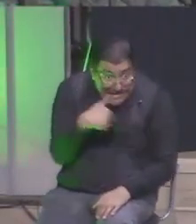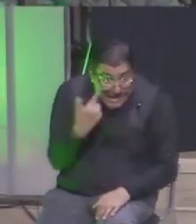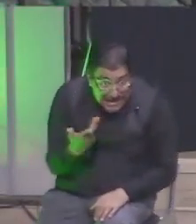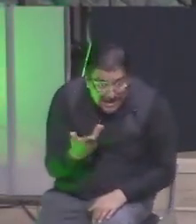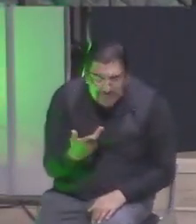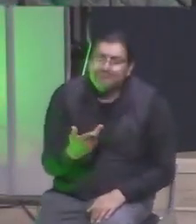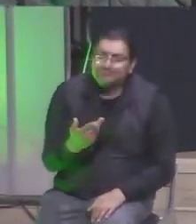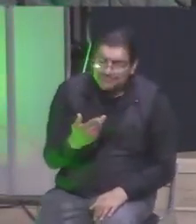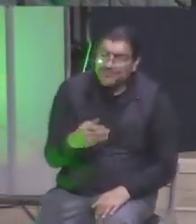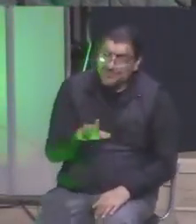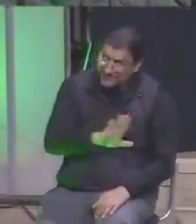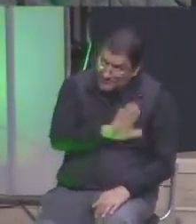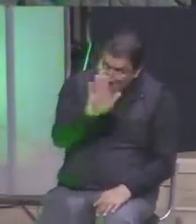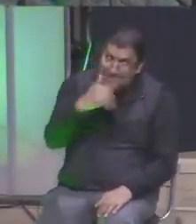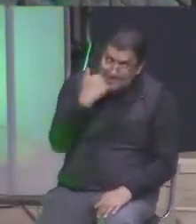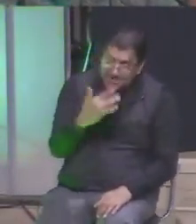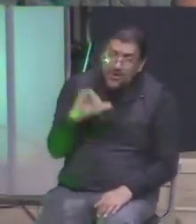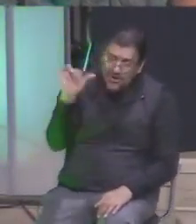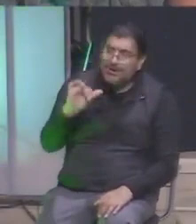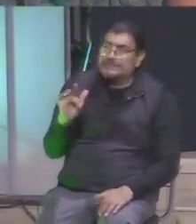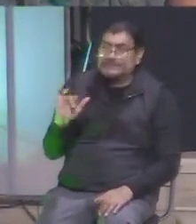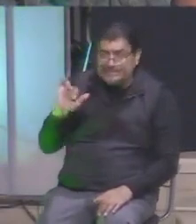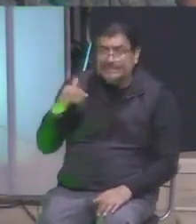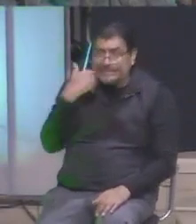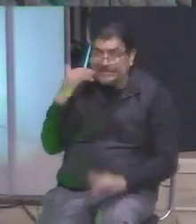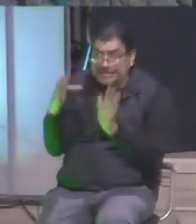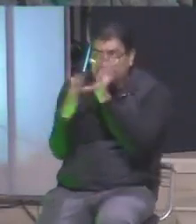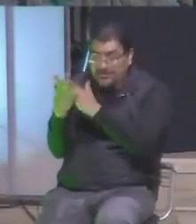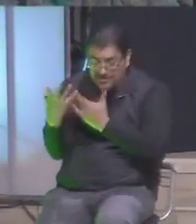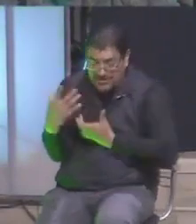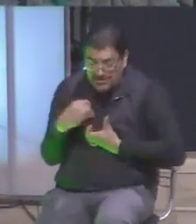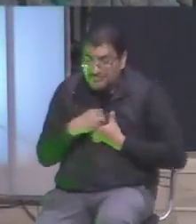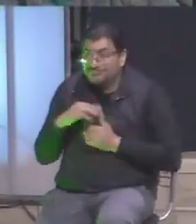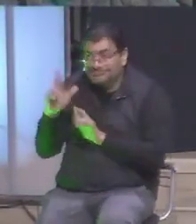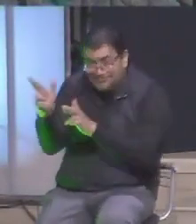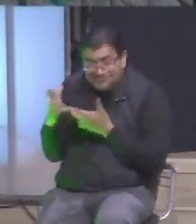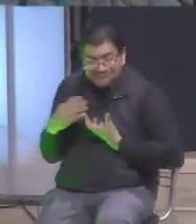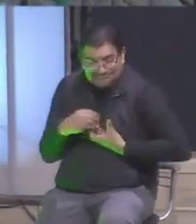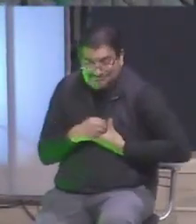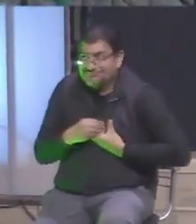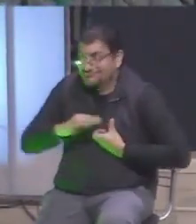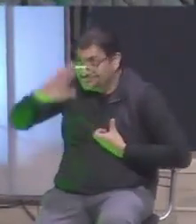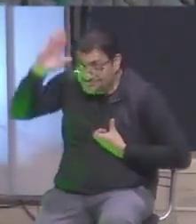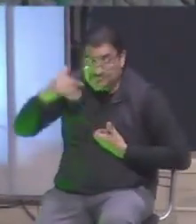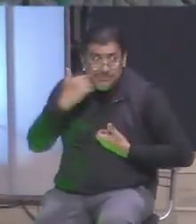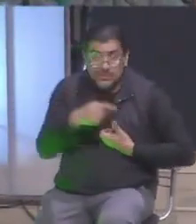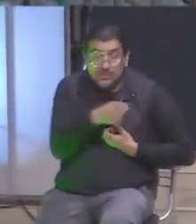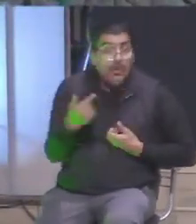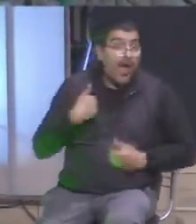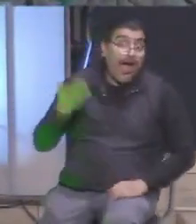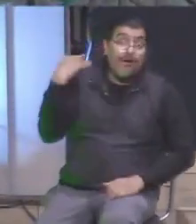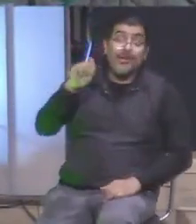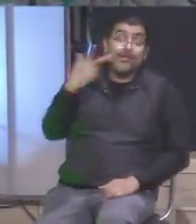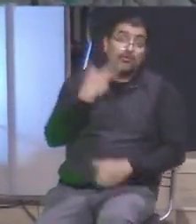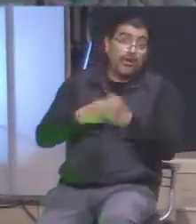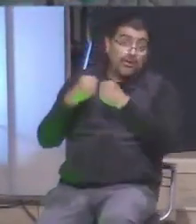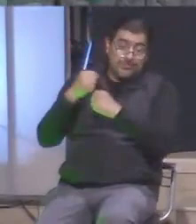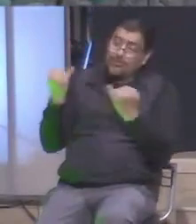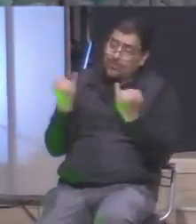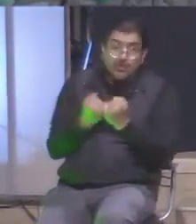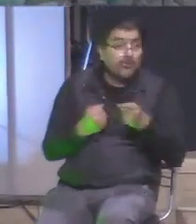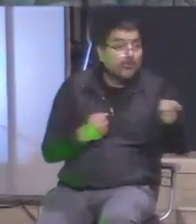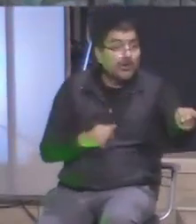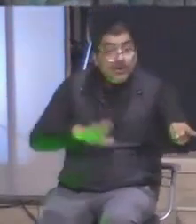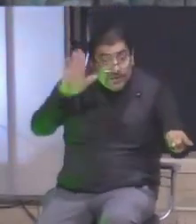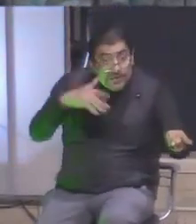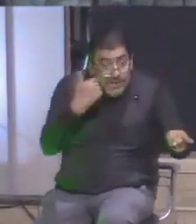si hay alguien que quisiera en este día recibir a Dios en su corazón como yo lo hice hace 28 años si hay alguien